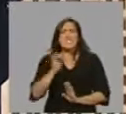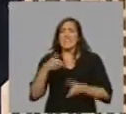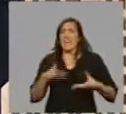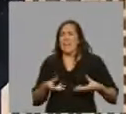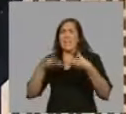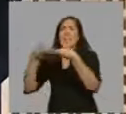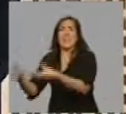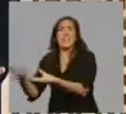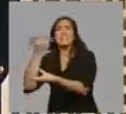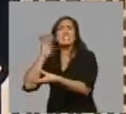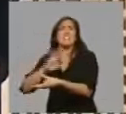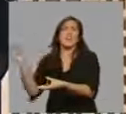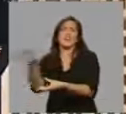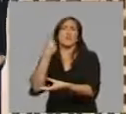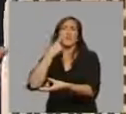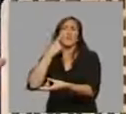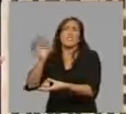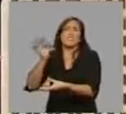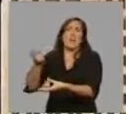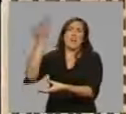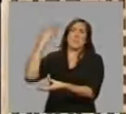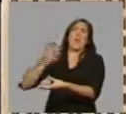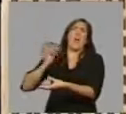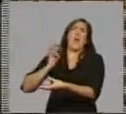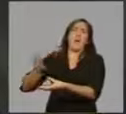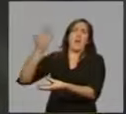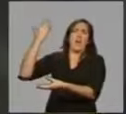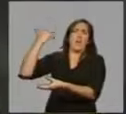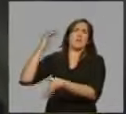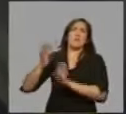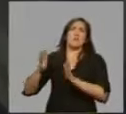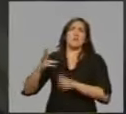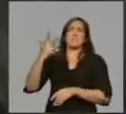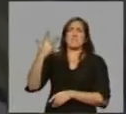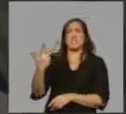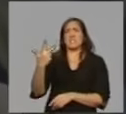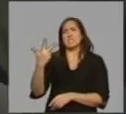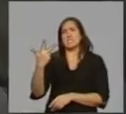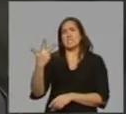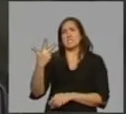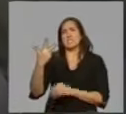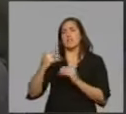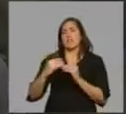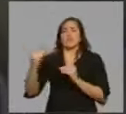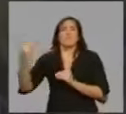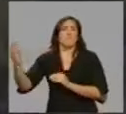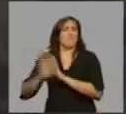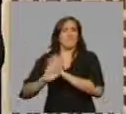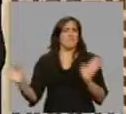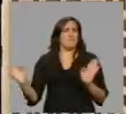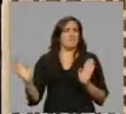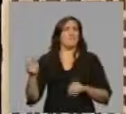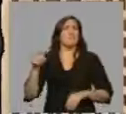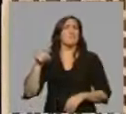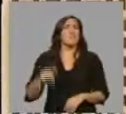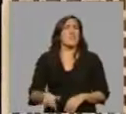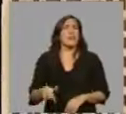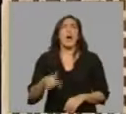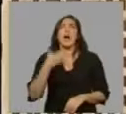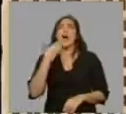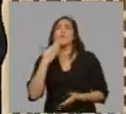sido conocido hace años y ya había pasado aproximadamente 3 ascensos. Pero acá no es, sinceramente, la cuestión